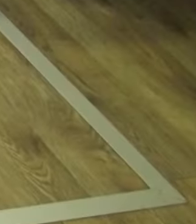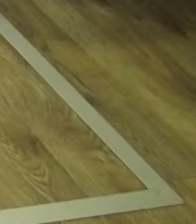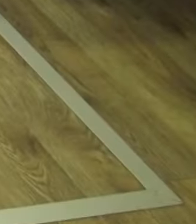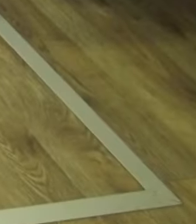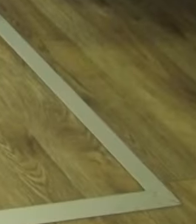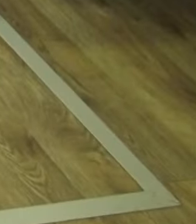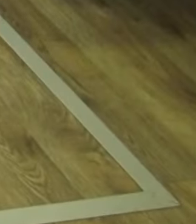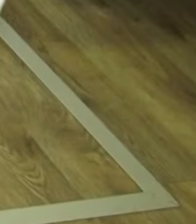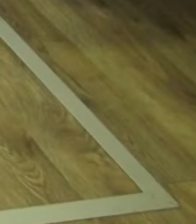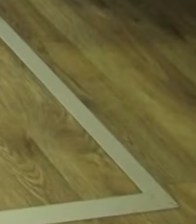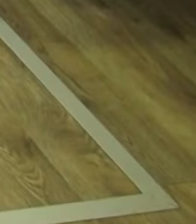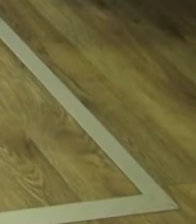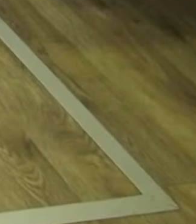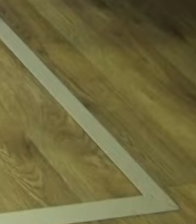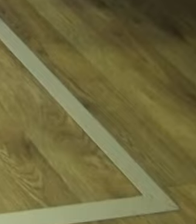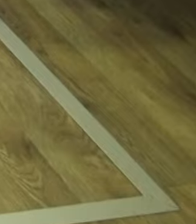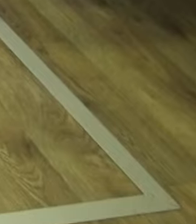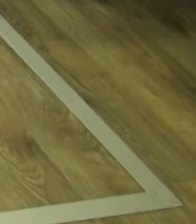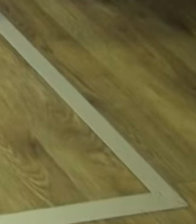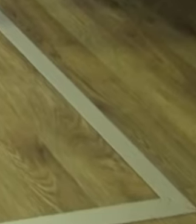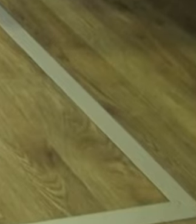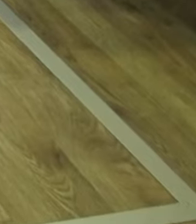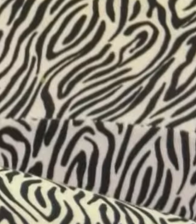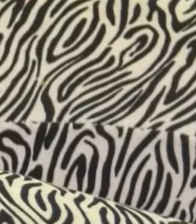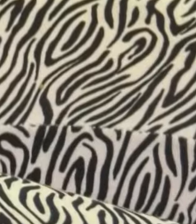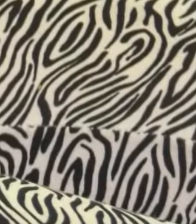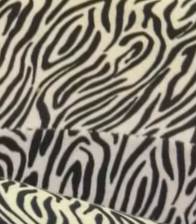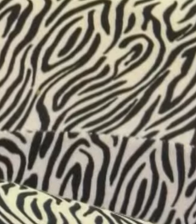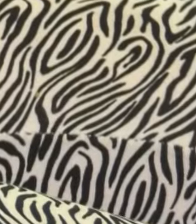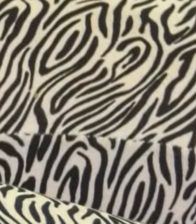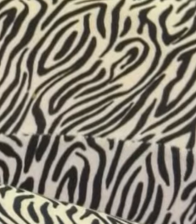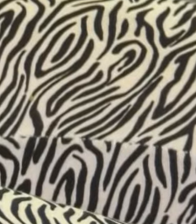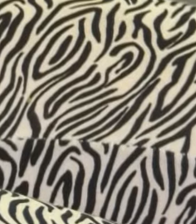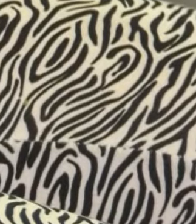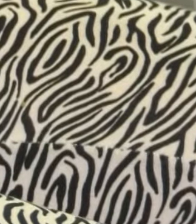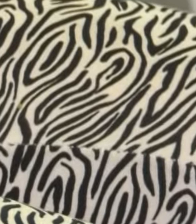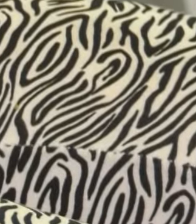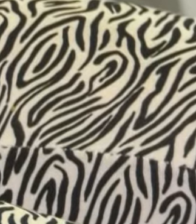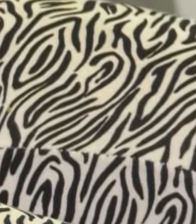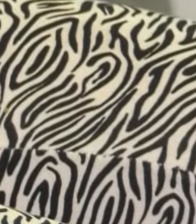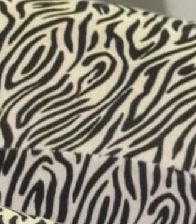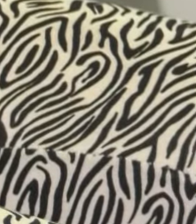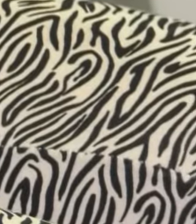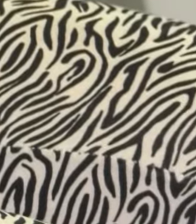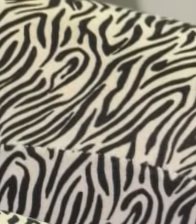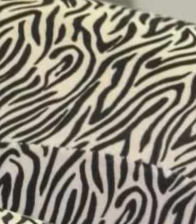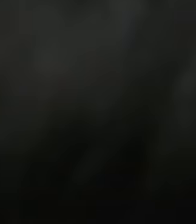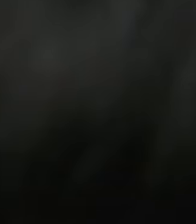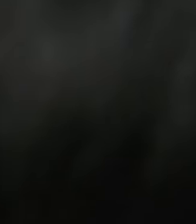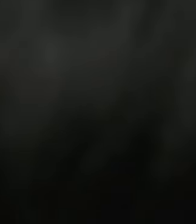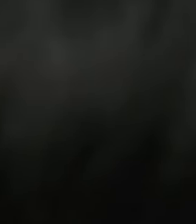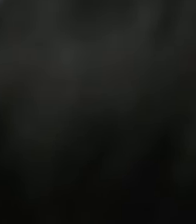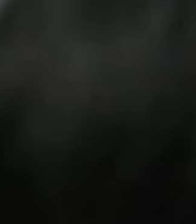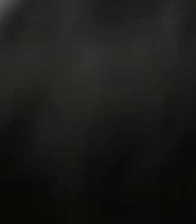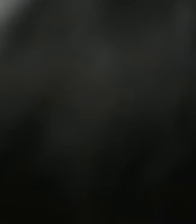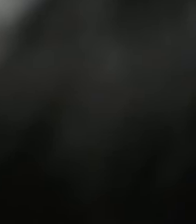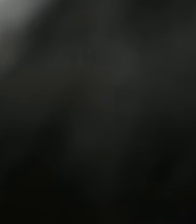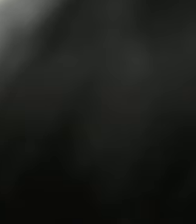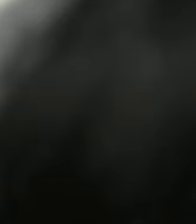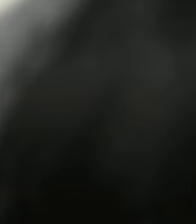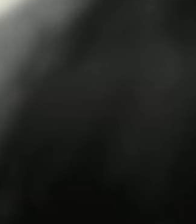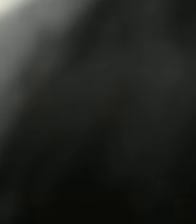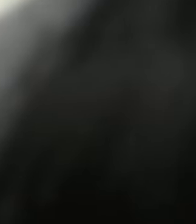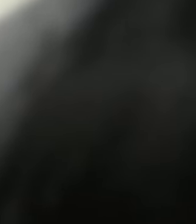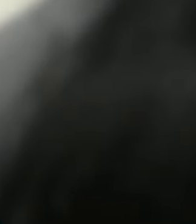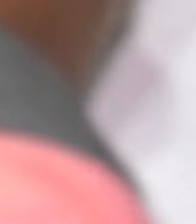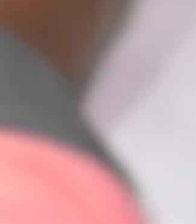atendiendo en estas casas insisten en la urgencia de un sistema penal efectivo, pues aseguran que quienes deben estar encerrados son los agresores y no las mujeres